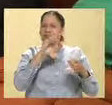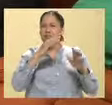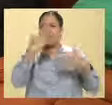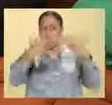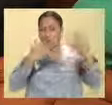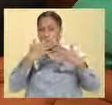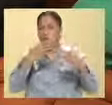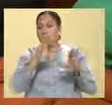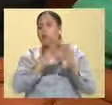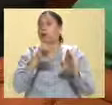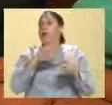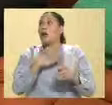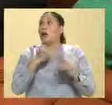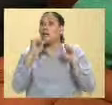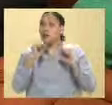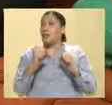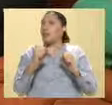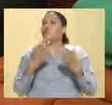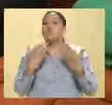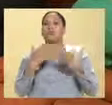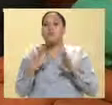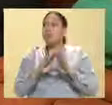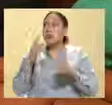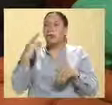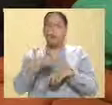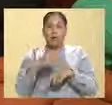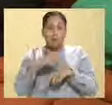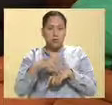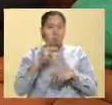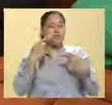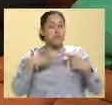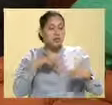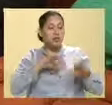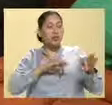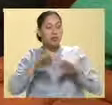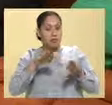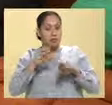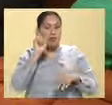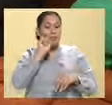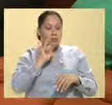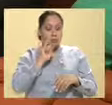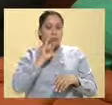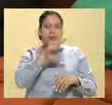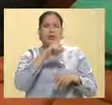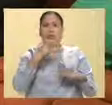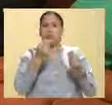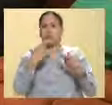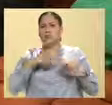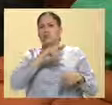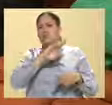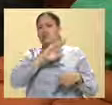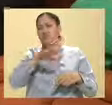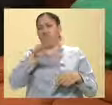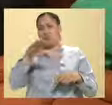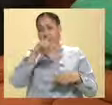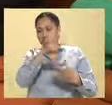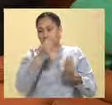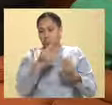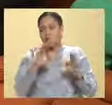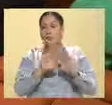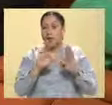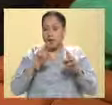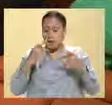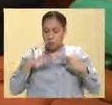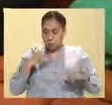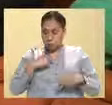una seguridad Así es. para las personas que se dedican al trabajo sexual es algo alarmante. Claro, porque la trabajadora o el trabajador Sí, o el